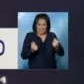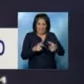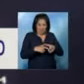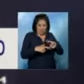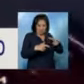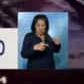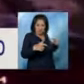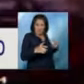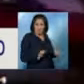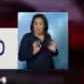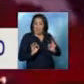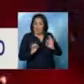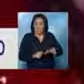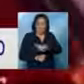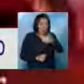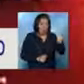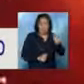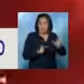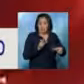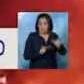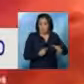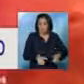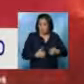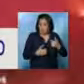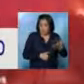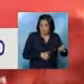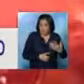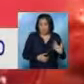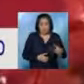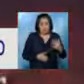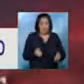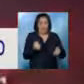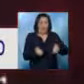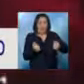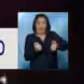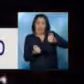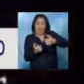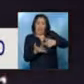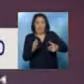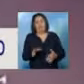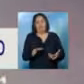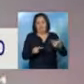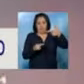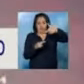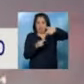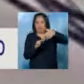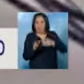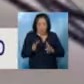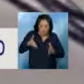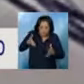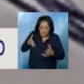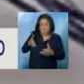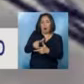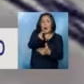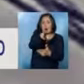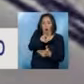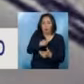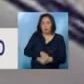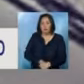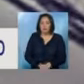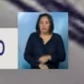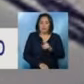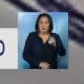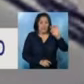en peligro la vida de otras personas luego que perdiera el control y embistiera el surtidor de combustible.